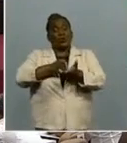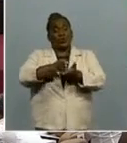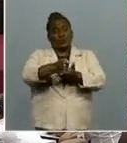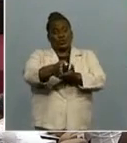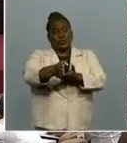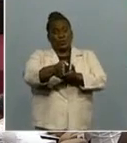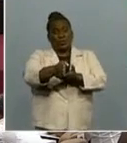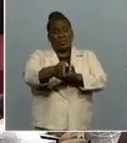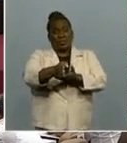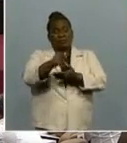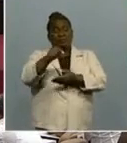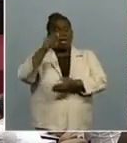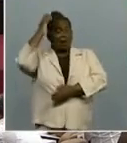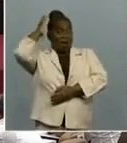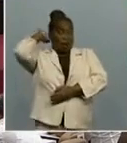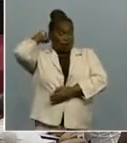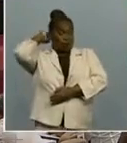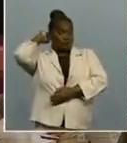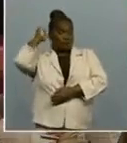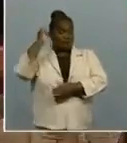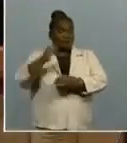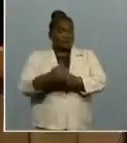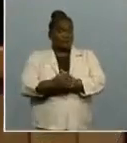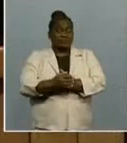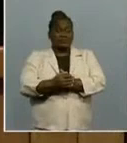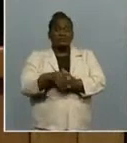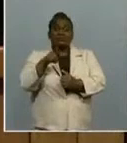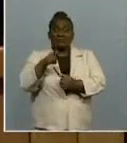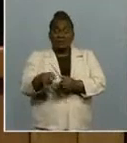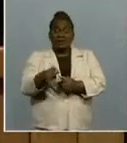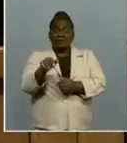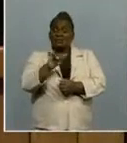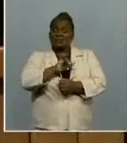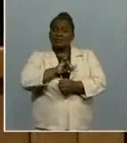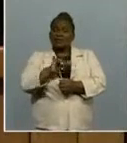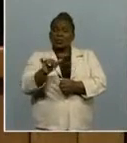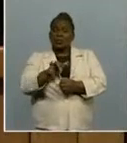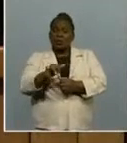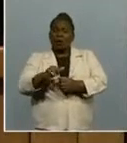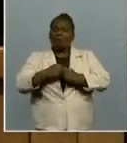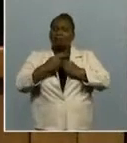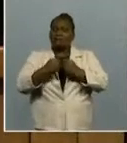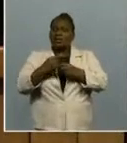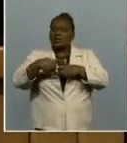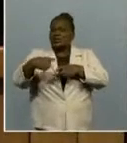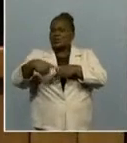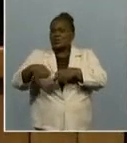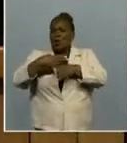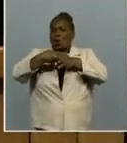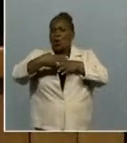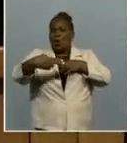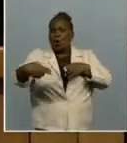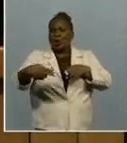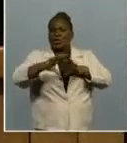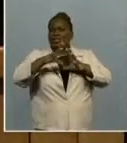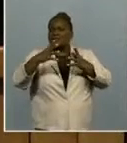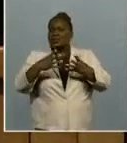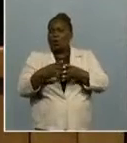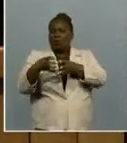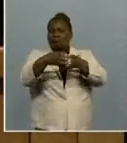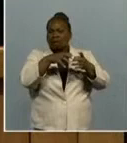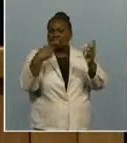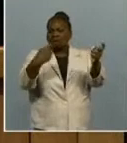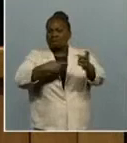sostenida por raúl es la gran rebelión la clandestinidad los frentes guerrilleros